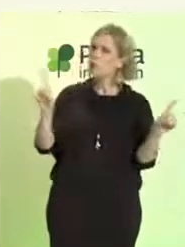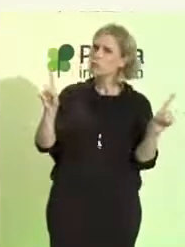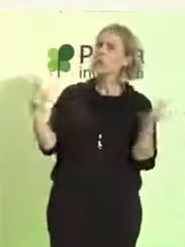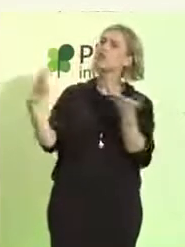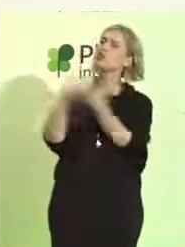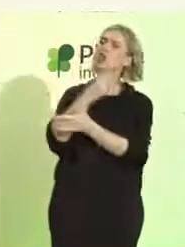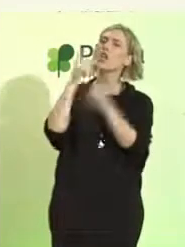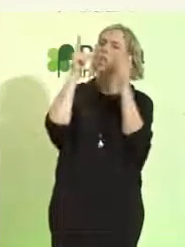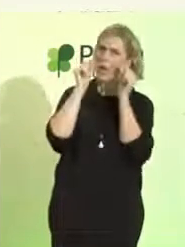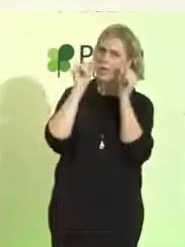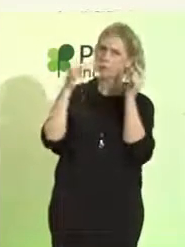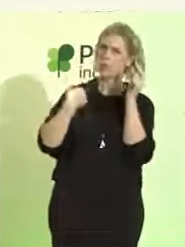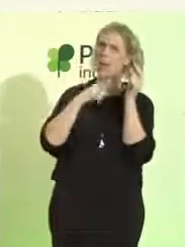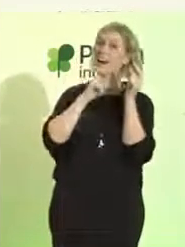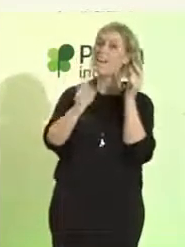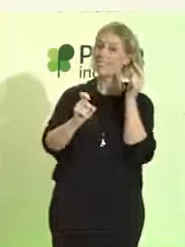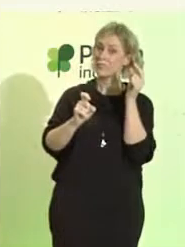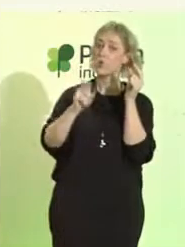abrís, ¿vale?